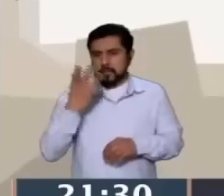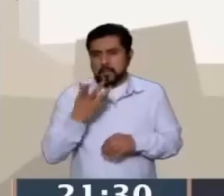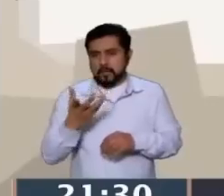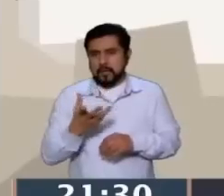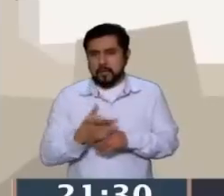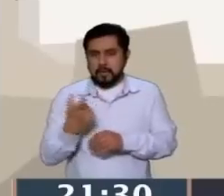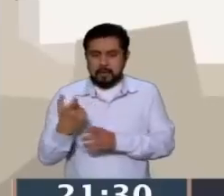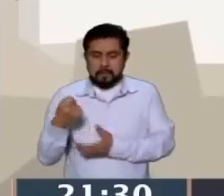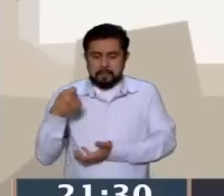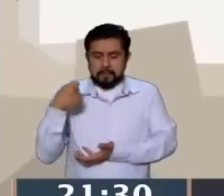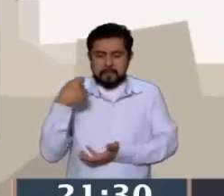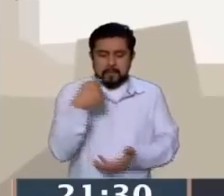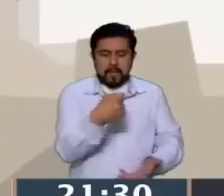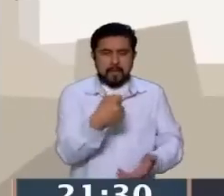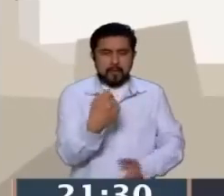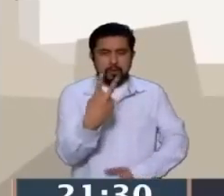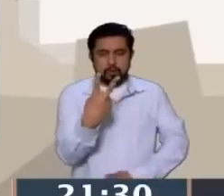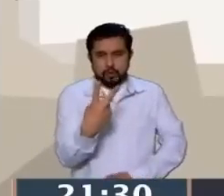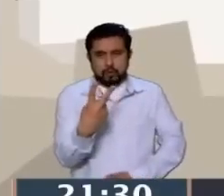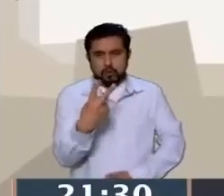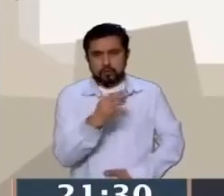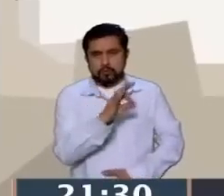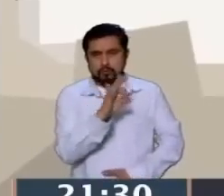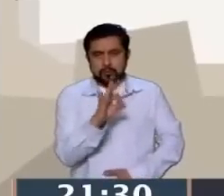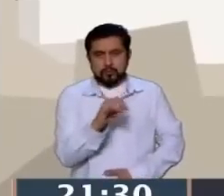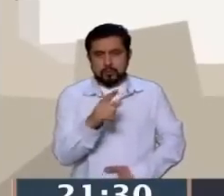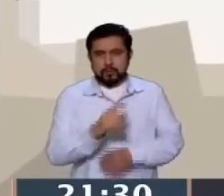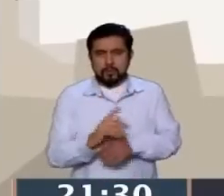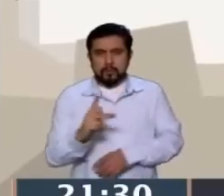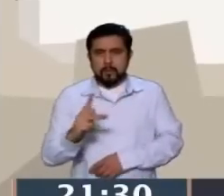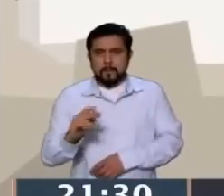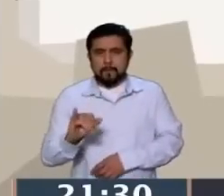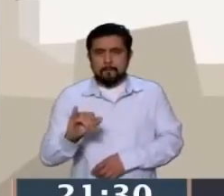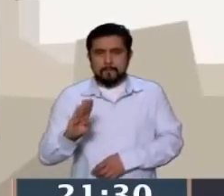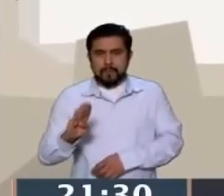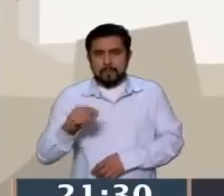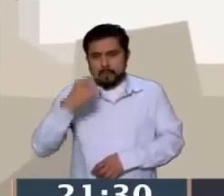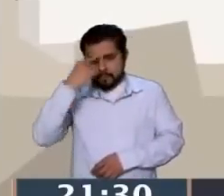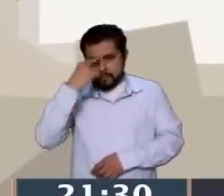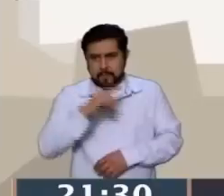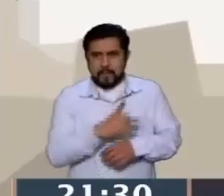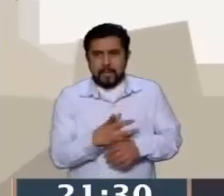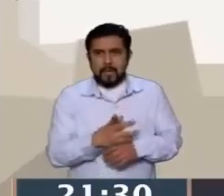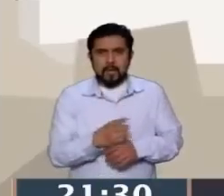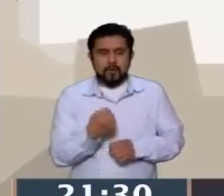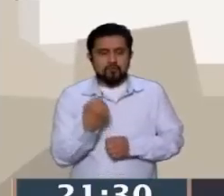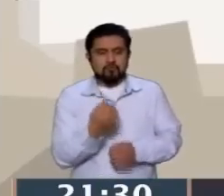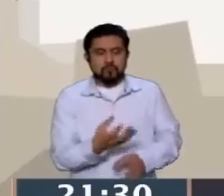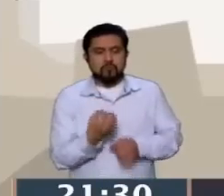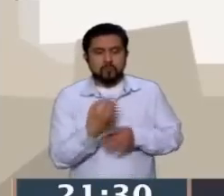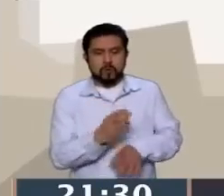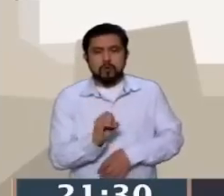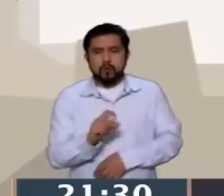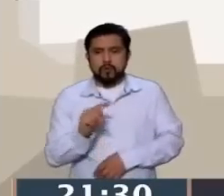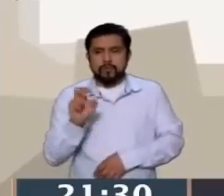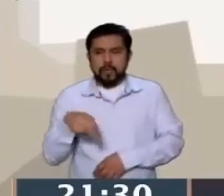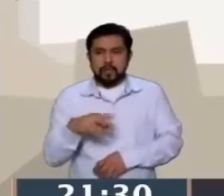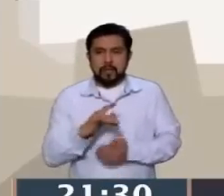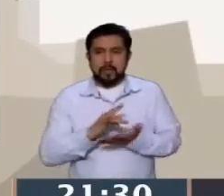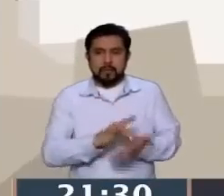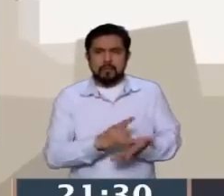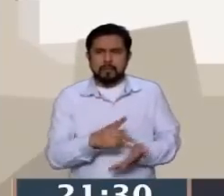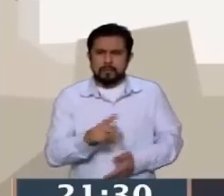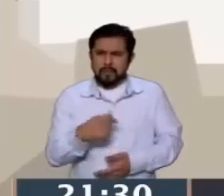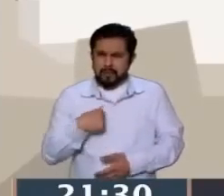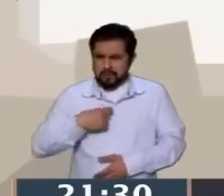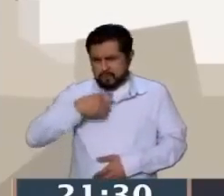por lo menos el ciento de su producto interno bruto en el gasto en defensa cómo lo estipula la otan Y entonces uno